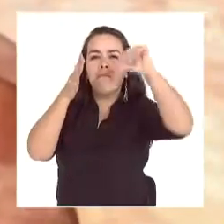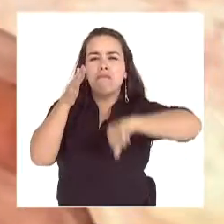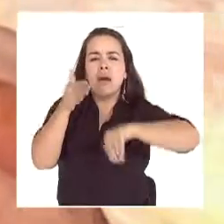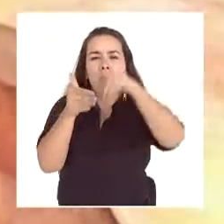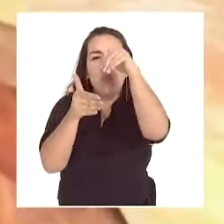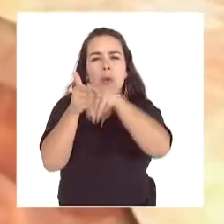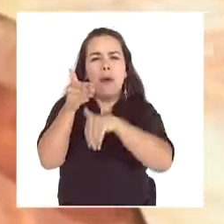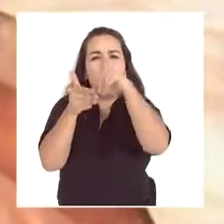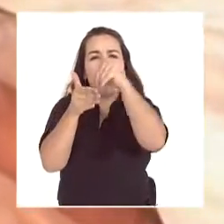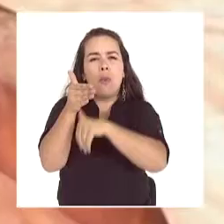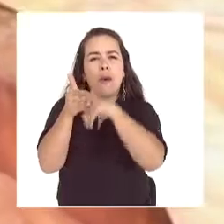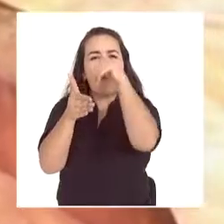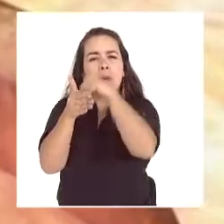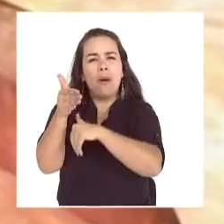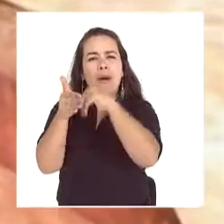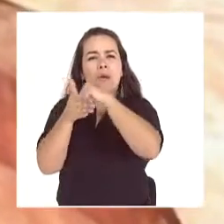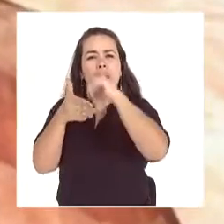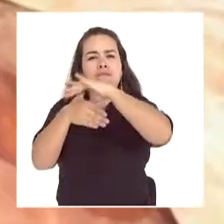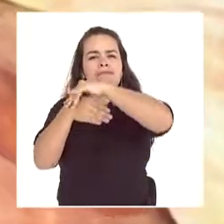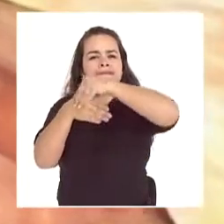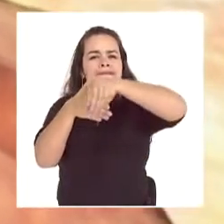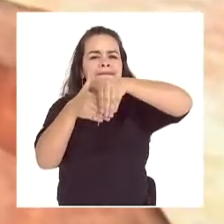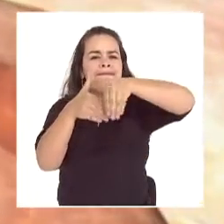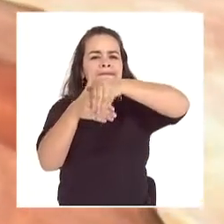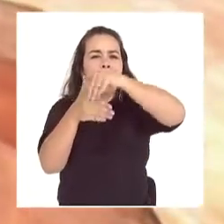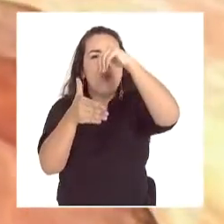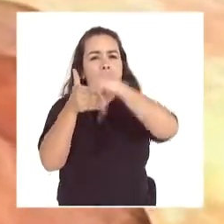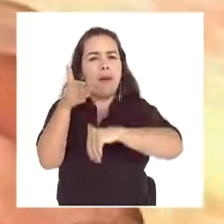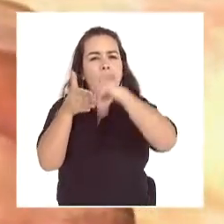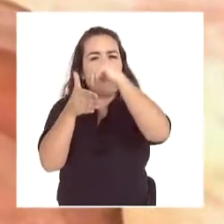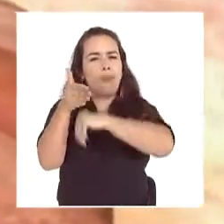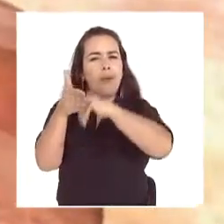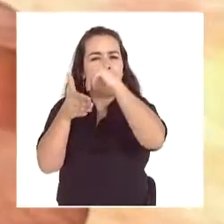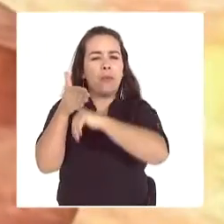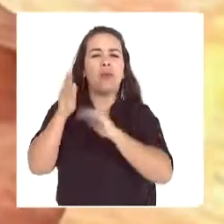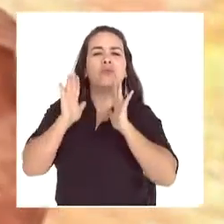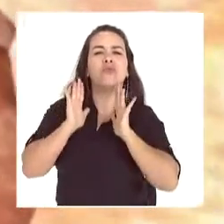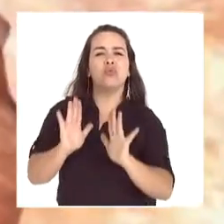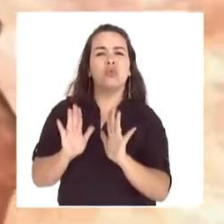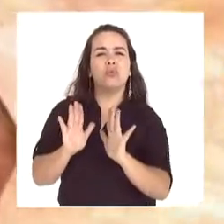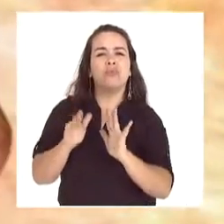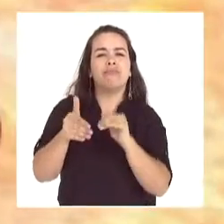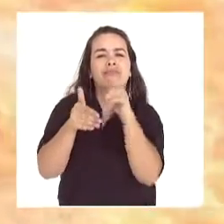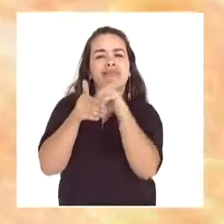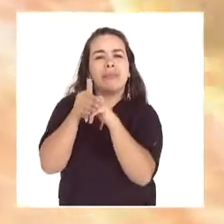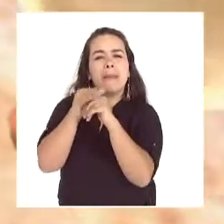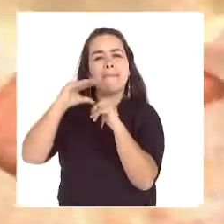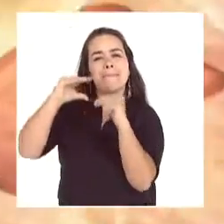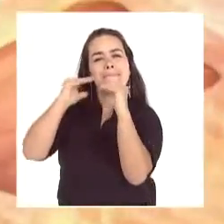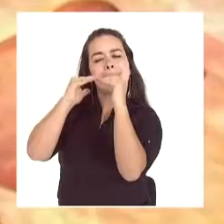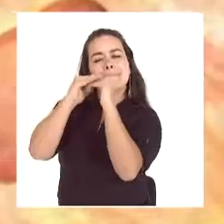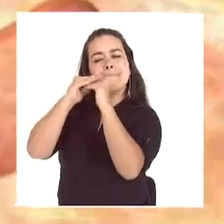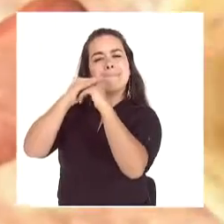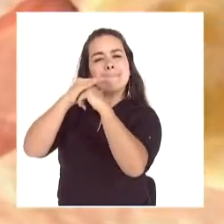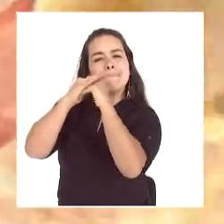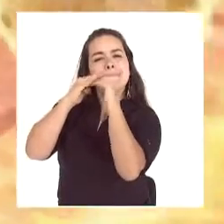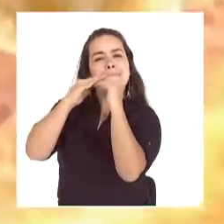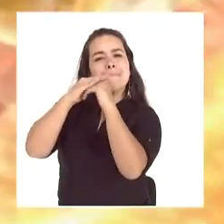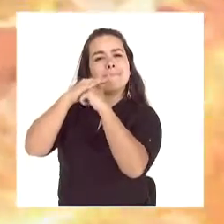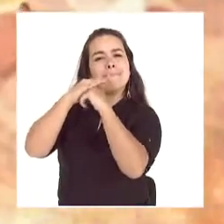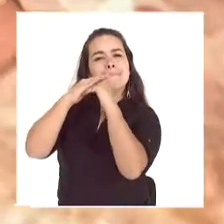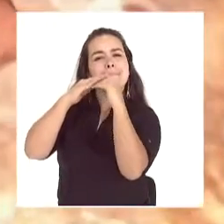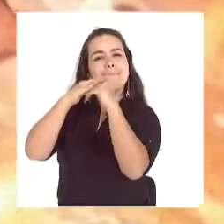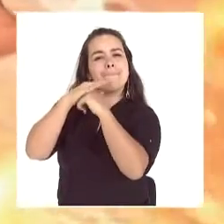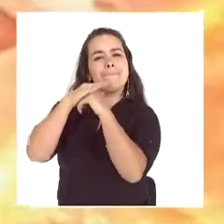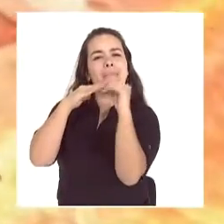en esa capa por debajo del endotelio, o sea, por debajo del tapiz de la arteria, y es lo que va produciendo